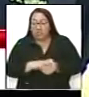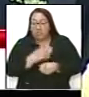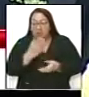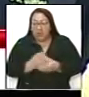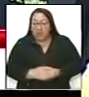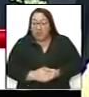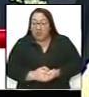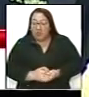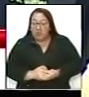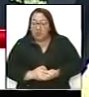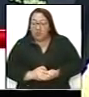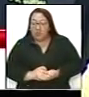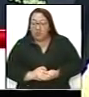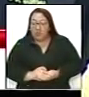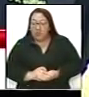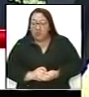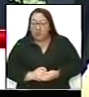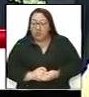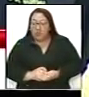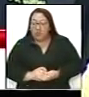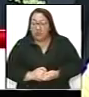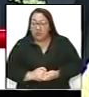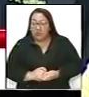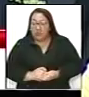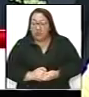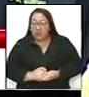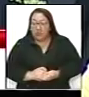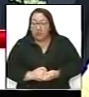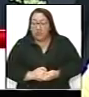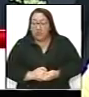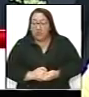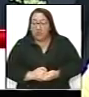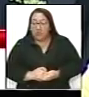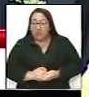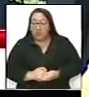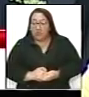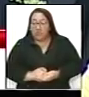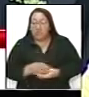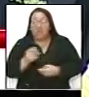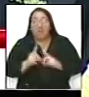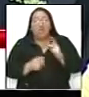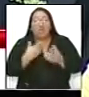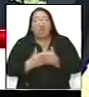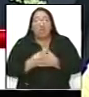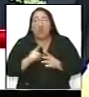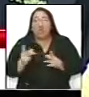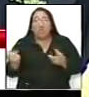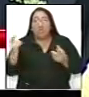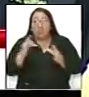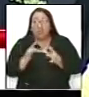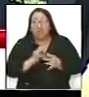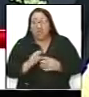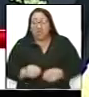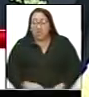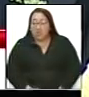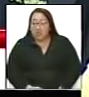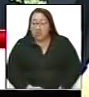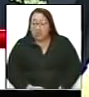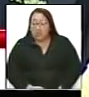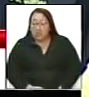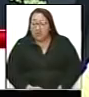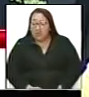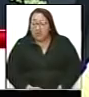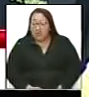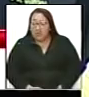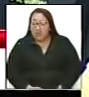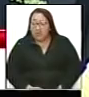sentencia. Por ende, ¿por qué creemos que la persona no se habría reinsertado a la sociedad? ¿Hay alguna prueba al respecto que la vincule, que no se reinsertó a la sociedad peruana?